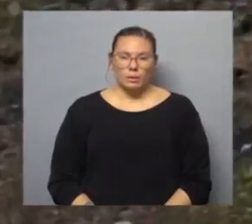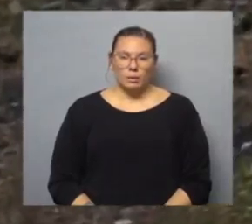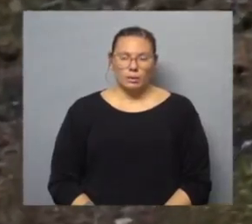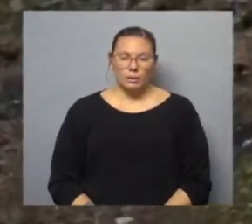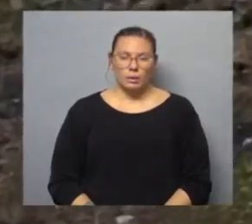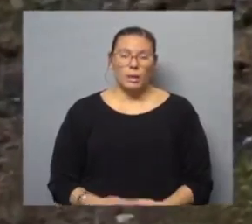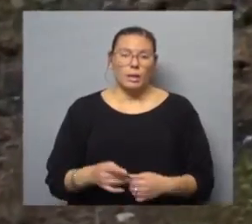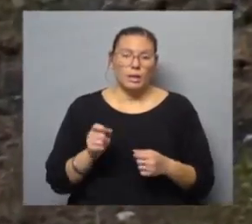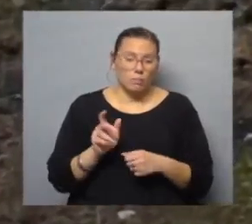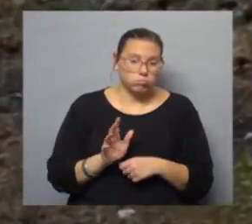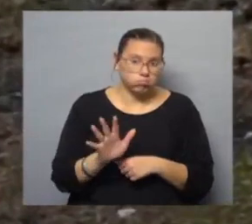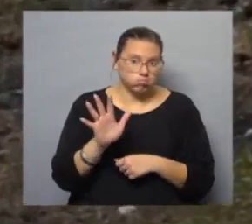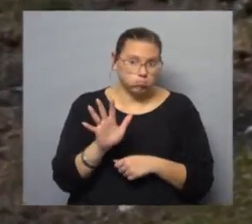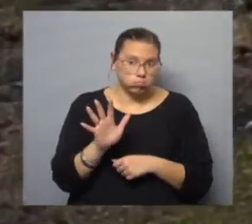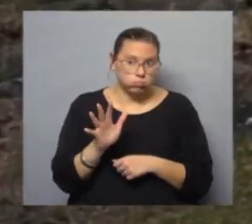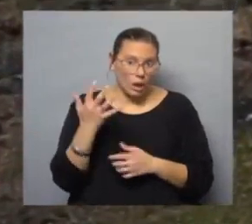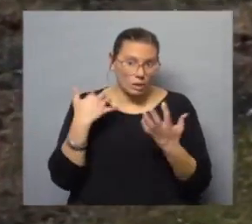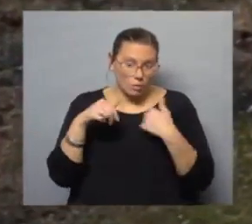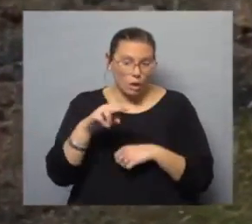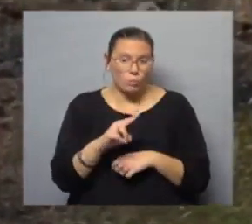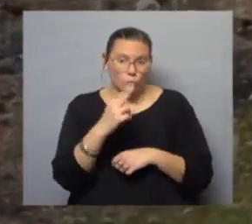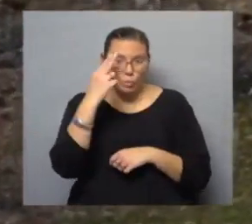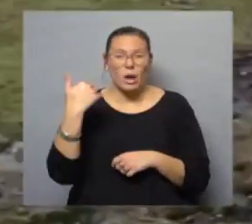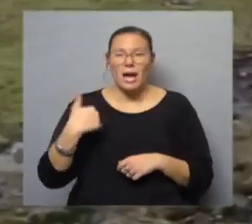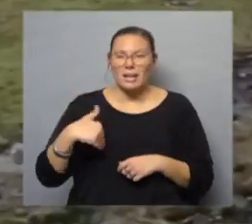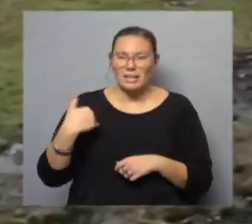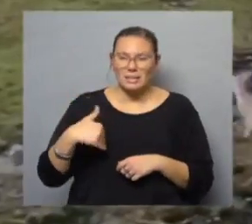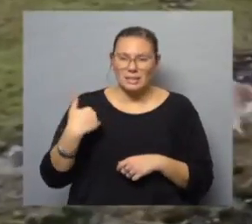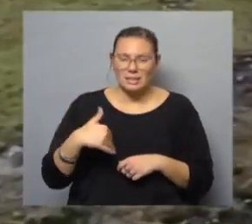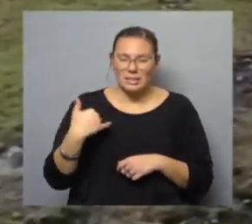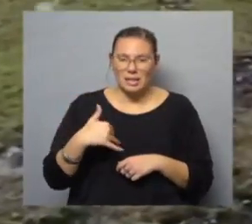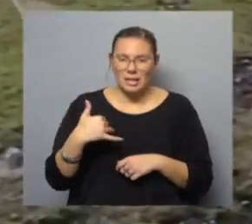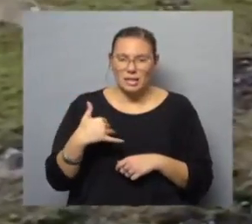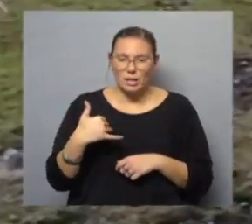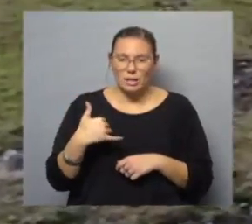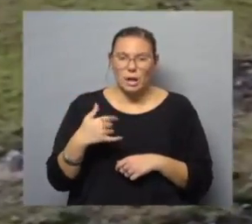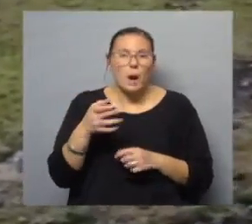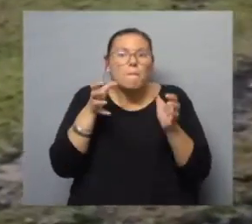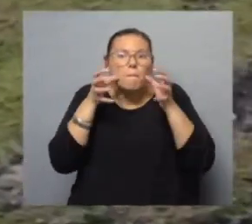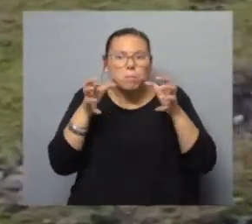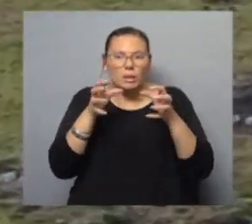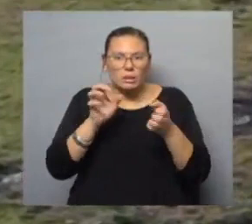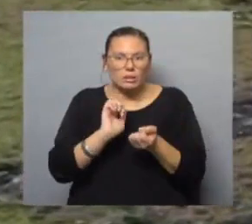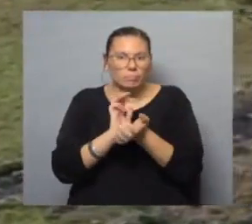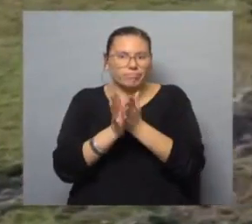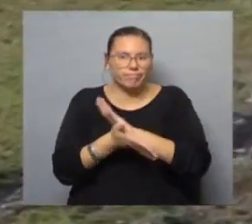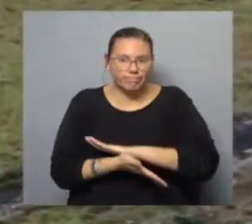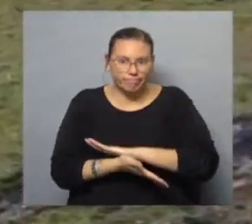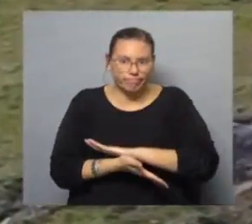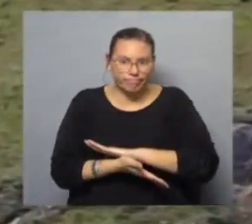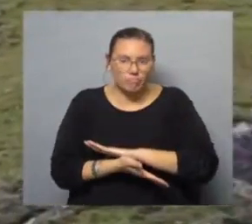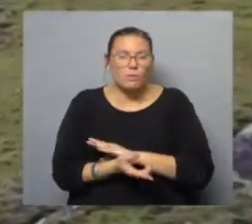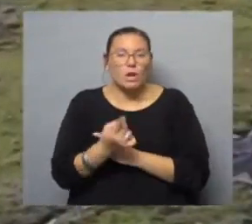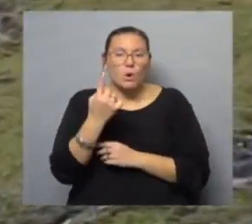La especie para Uruguay y Argentina está considerada en peligro de extinción. Una de